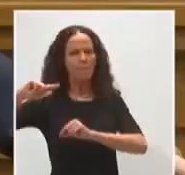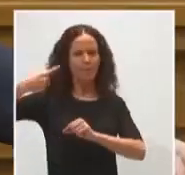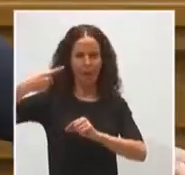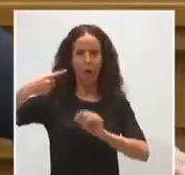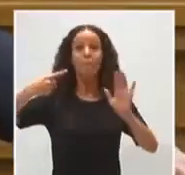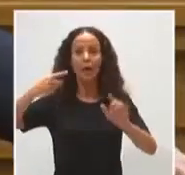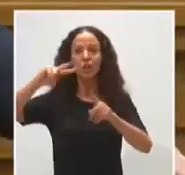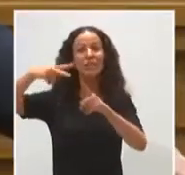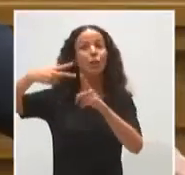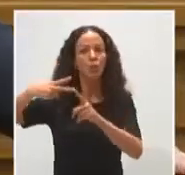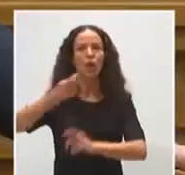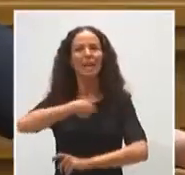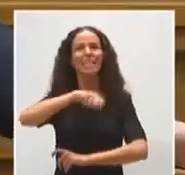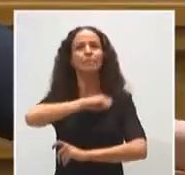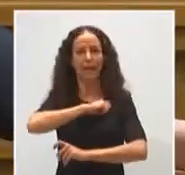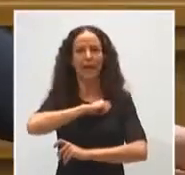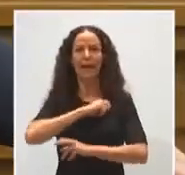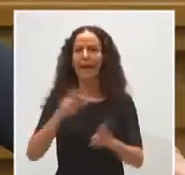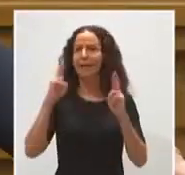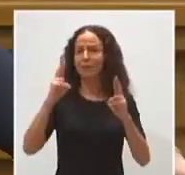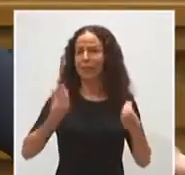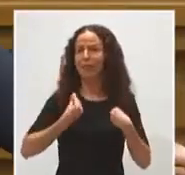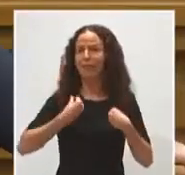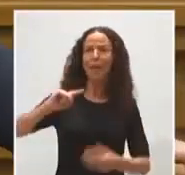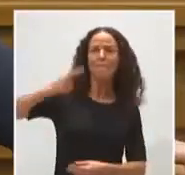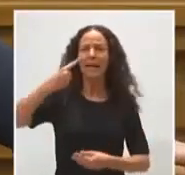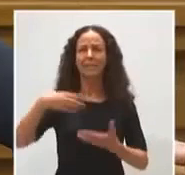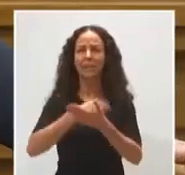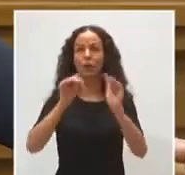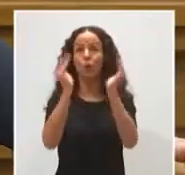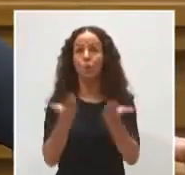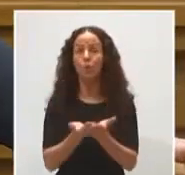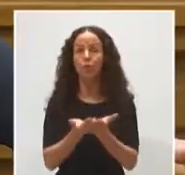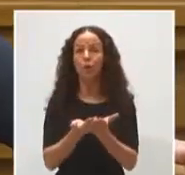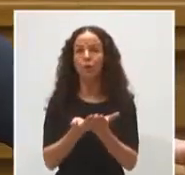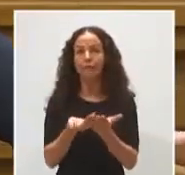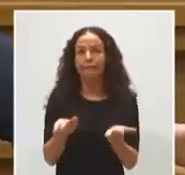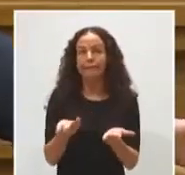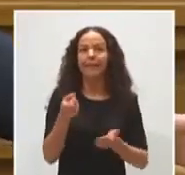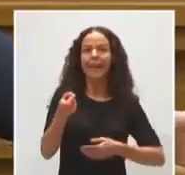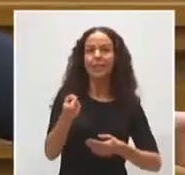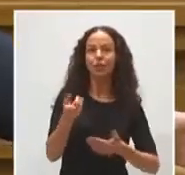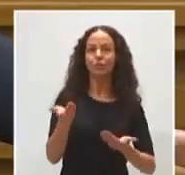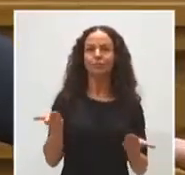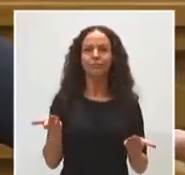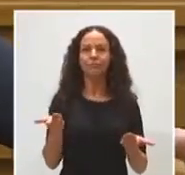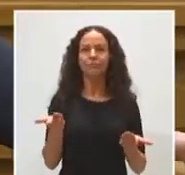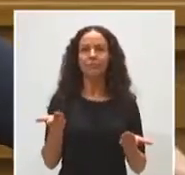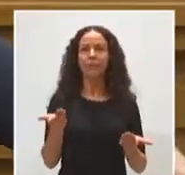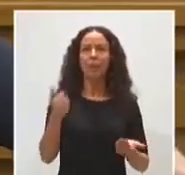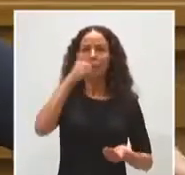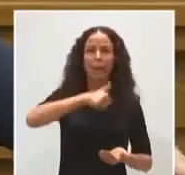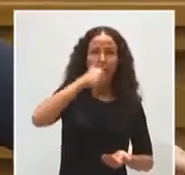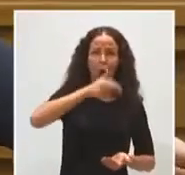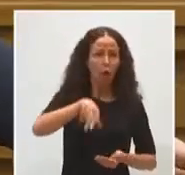la lista de países con más esperanza de vida del planeta y como comprenderán esto no tiene que ver ni con el vino ni con la